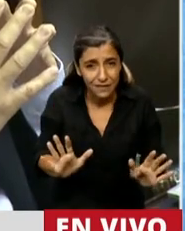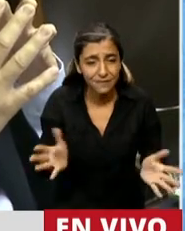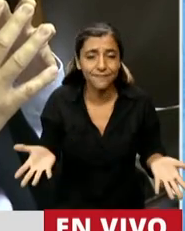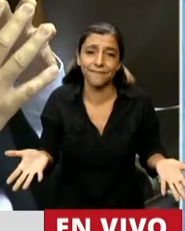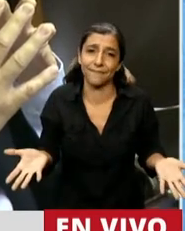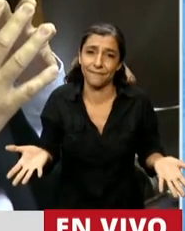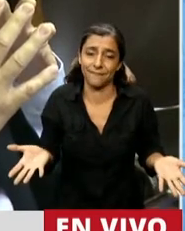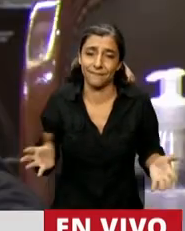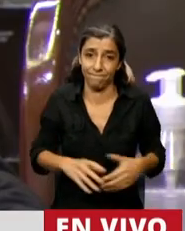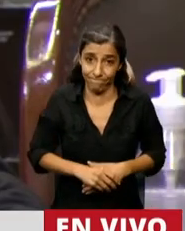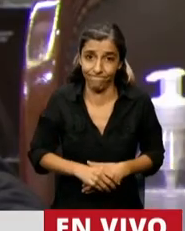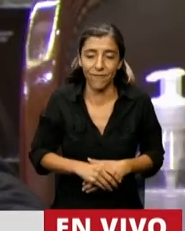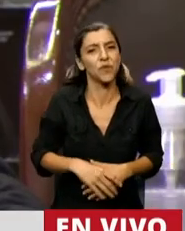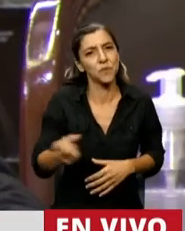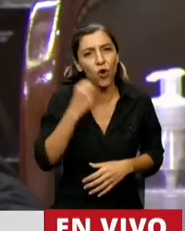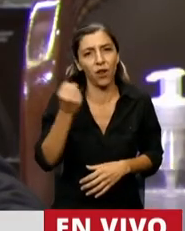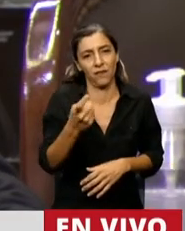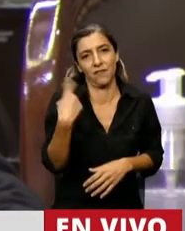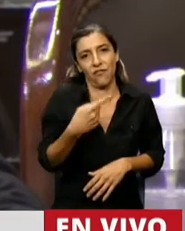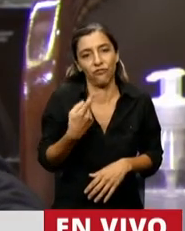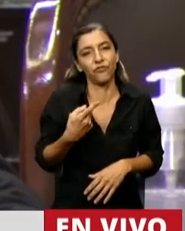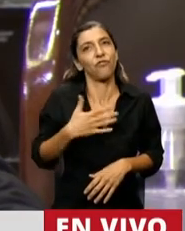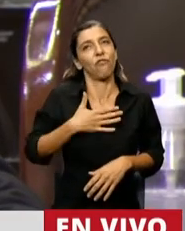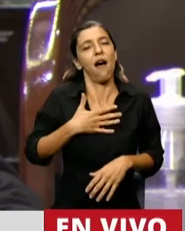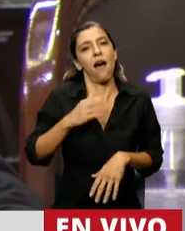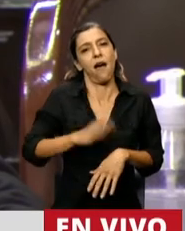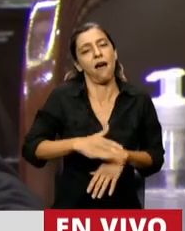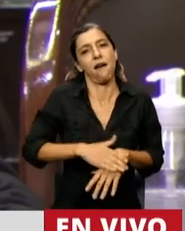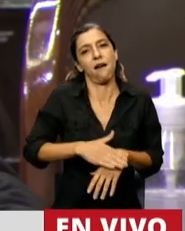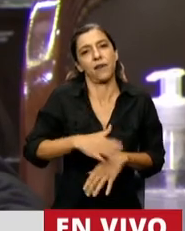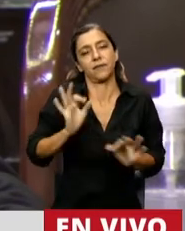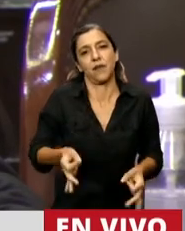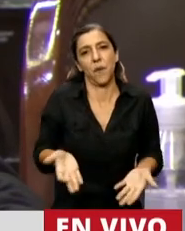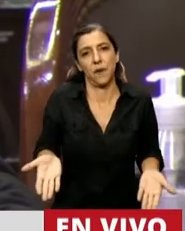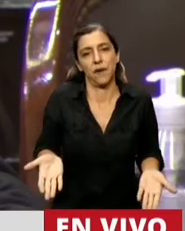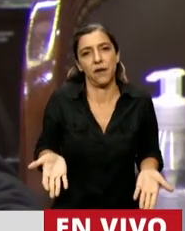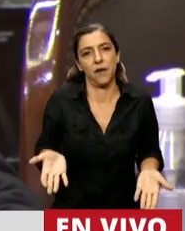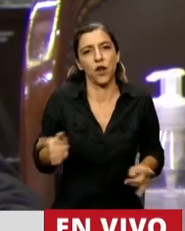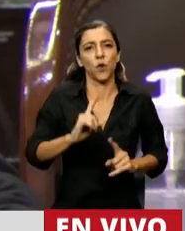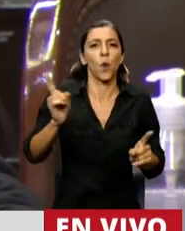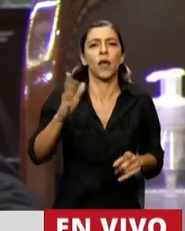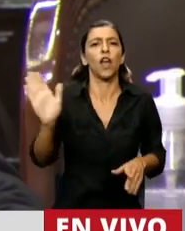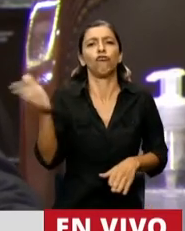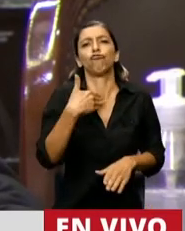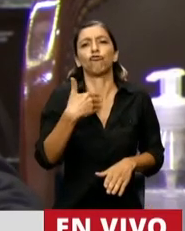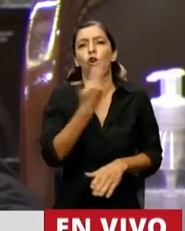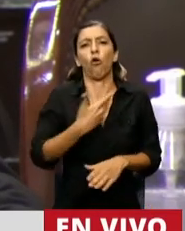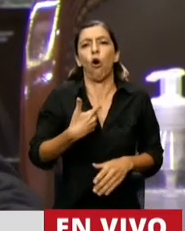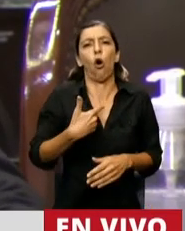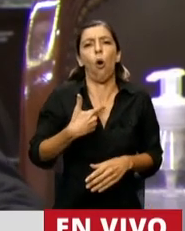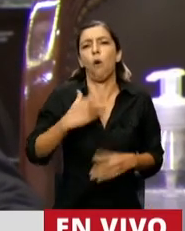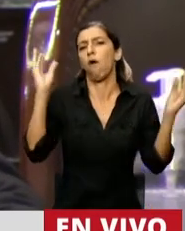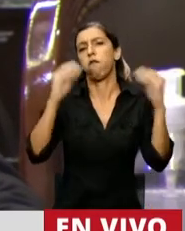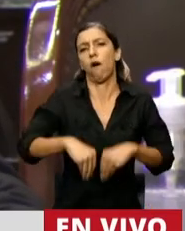Y es bueno que nos hagamos cargo. Yo no comparto esa visión de que toda la dirigencia política fracasó y